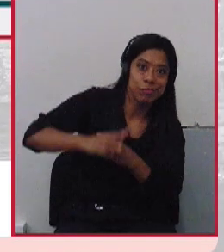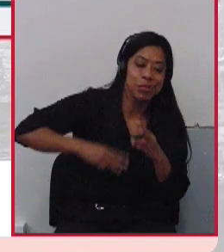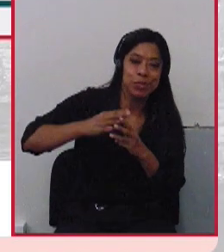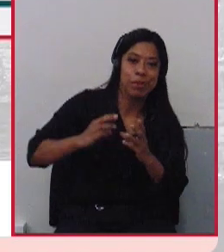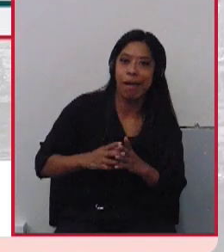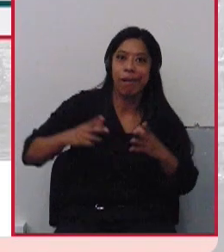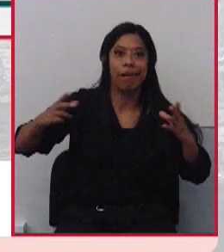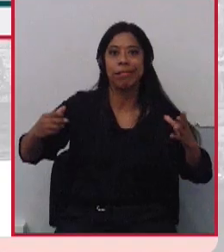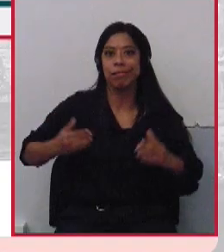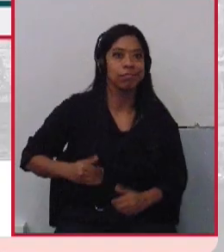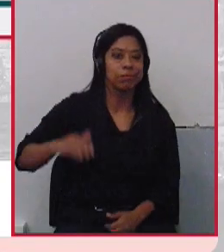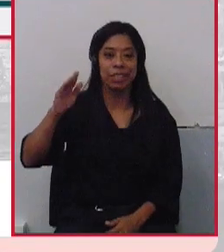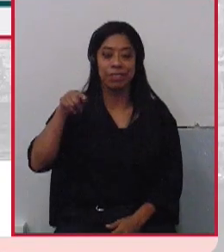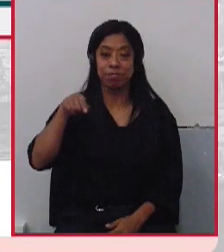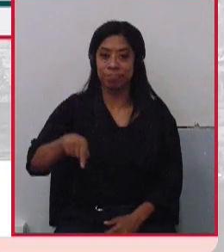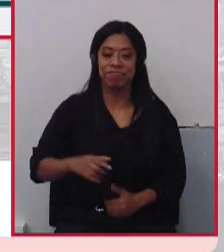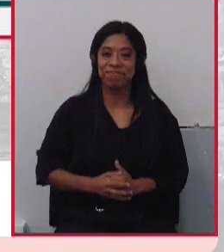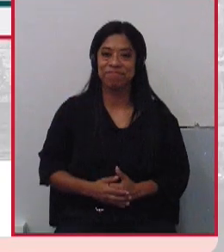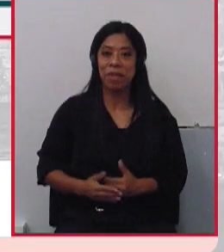Muchas gracias.